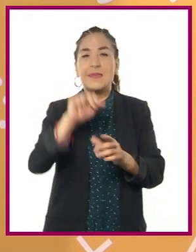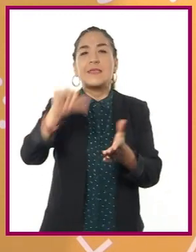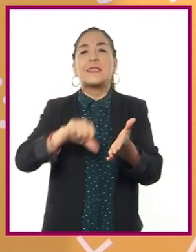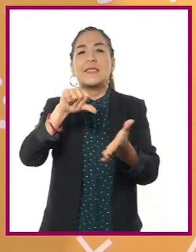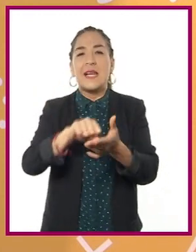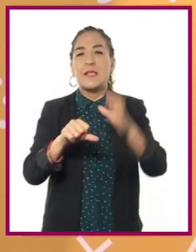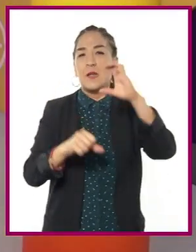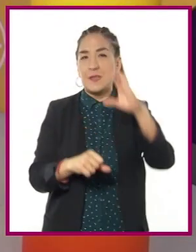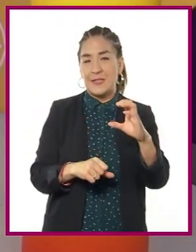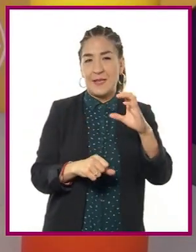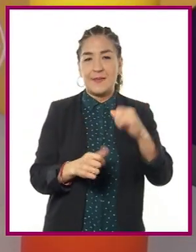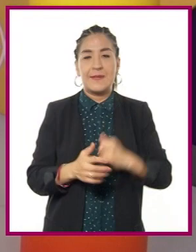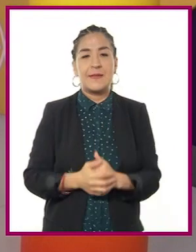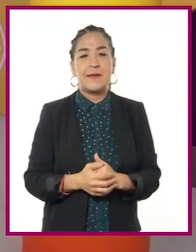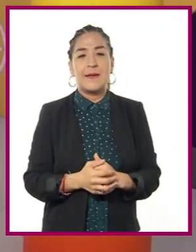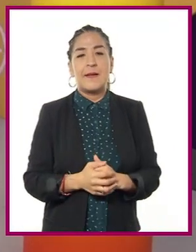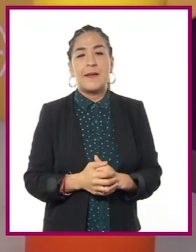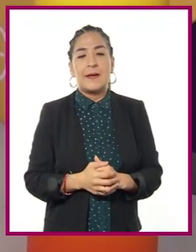C.